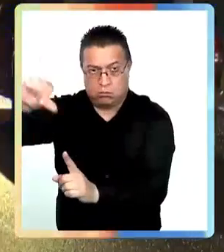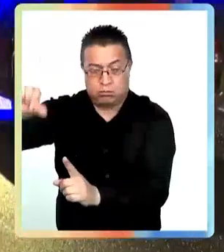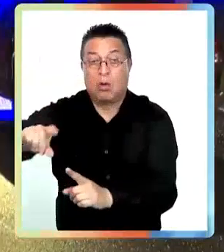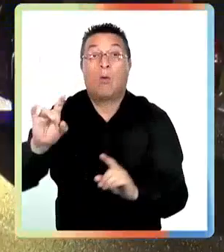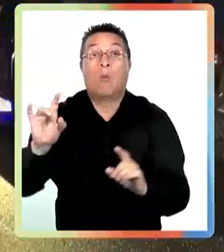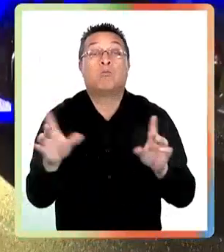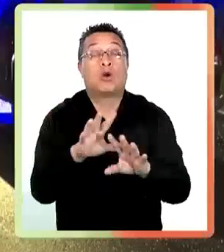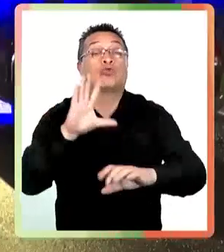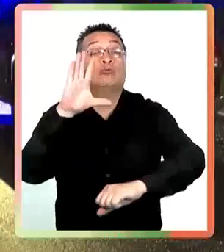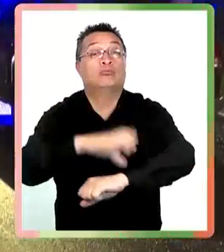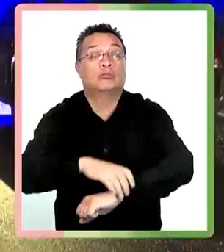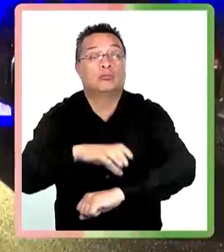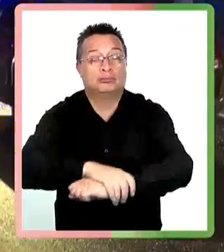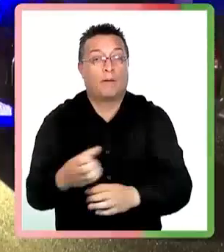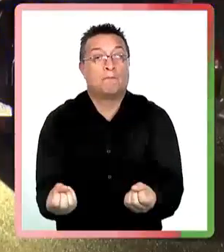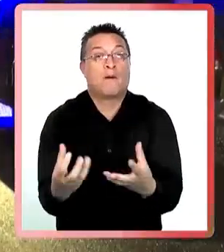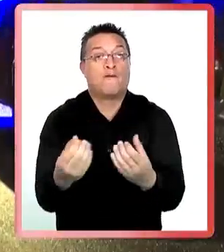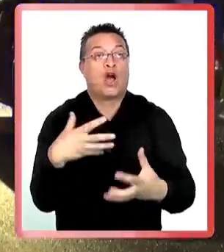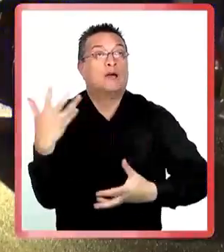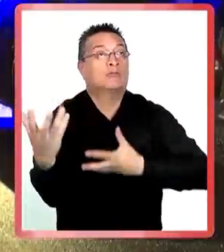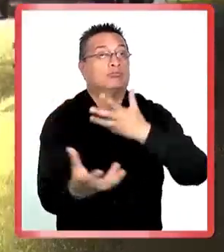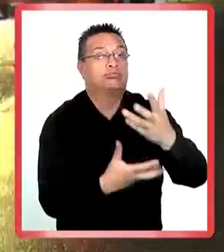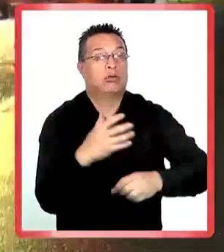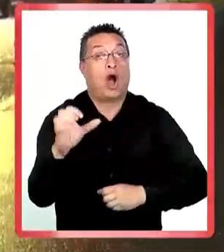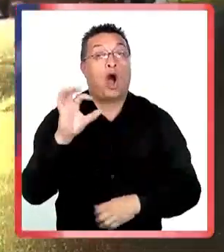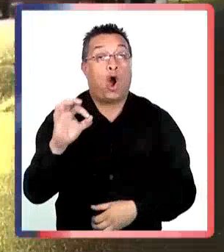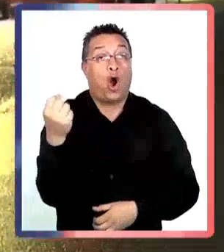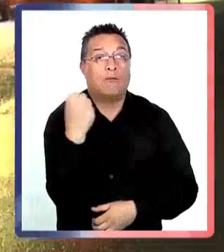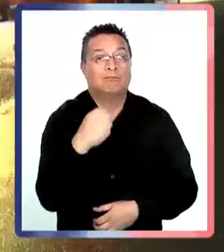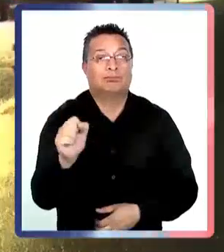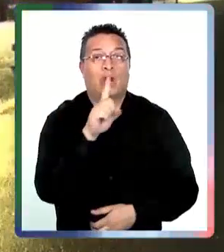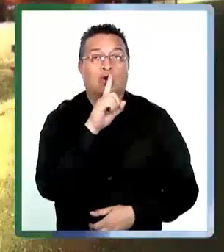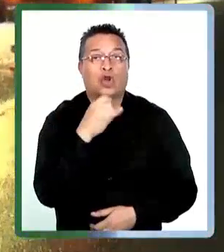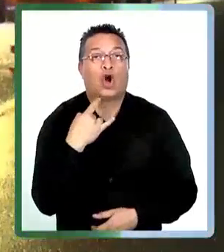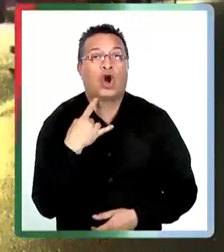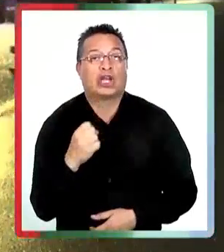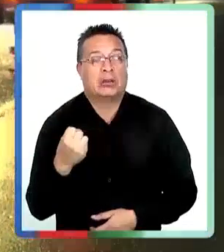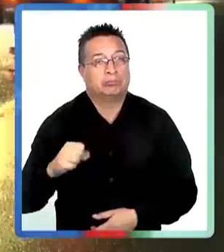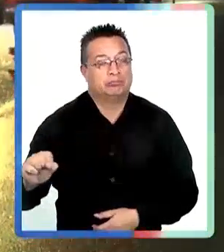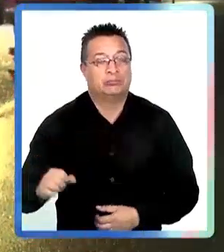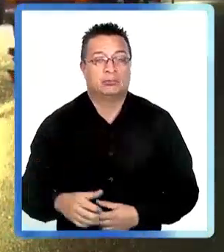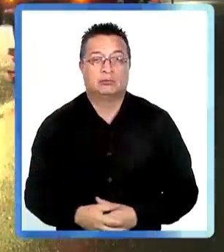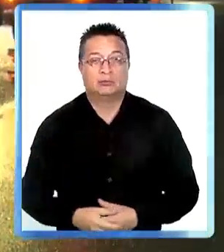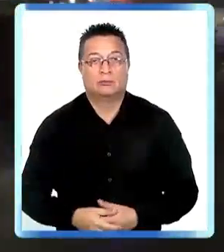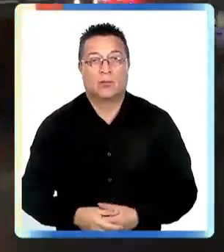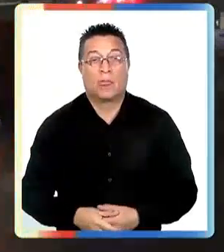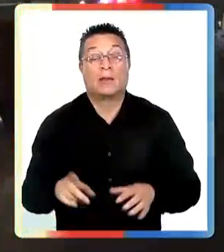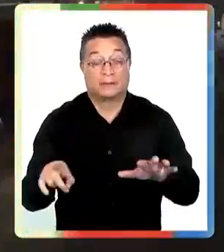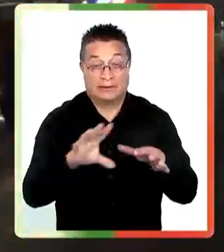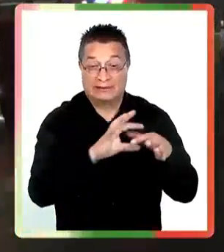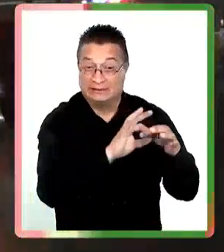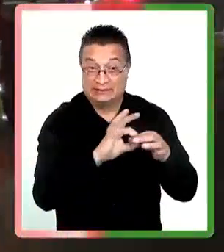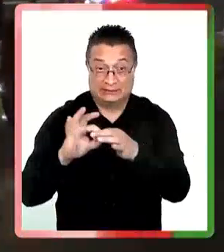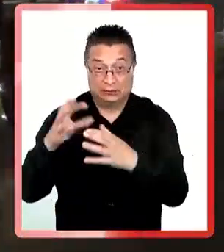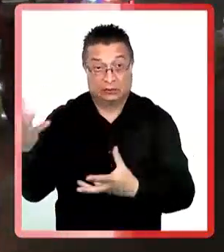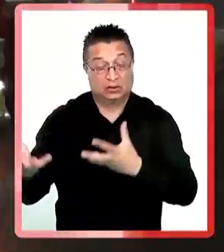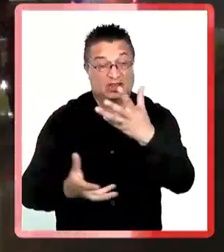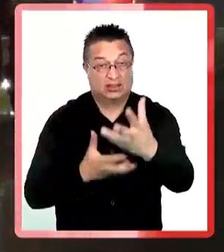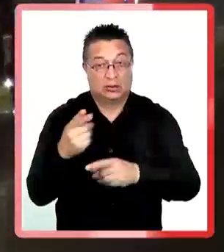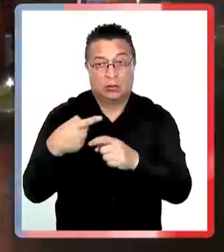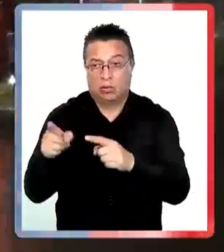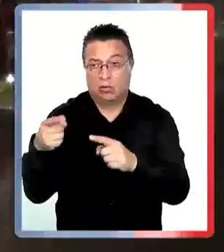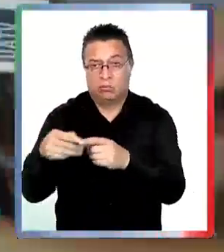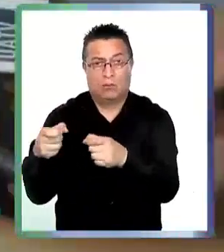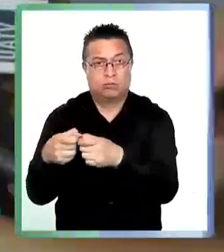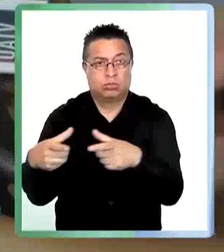y en la persecución de sanciones contra quienes sean detenidos por provocar incendios o infringiendo el toque de queda